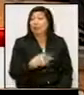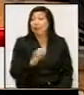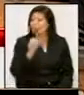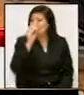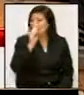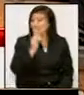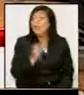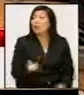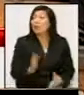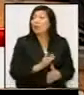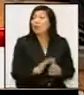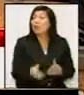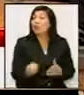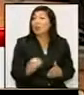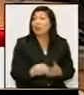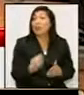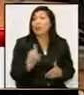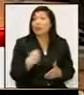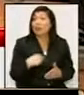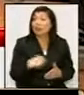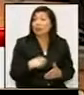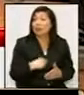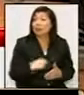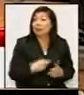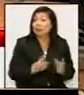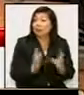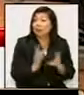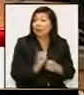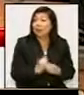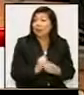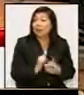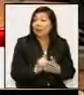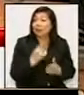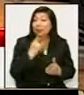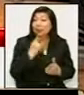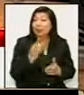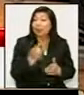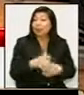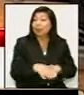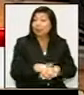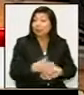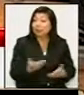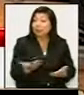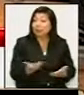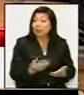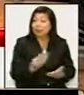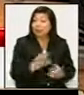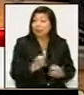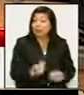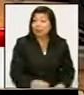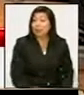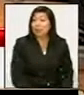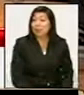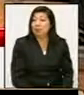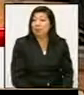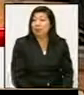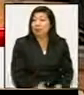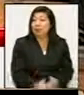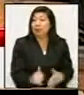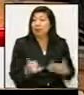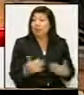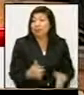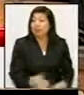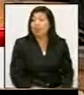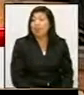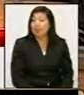opinión integral del tema, para no solamente restringirla a lo que sería el tramo Ollantaytambo-Machu Picchu, que ya tiene